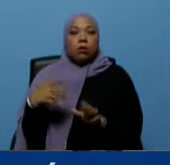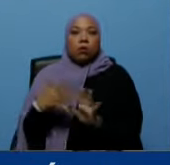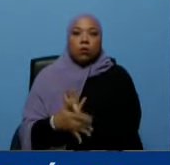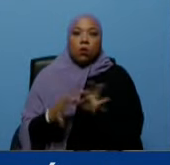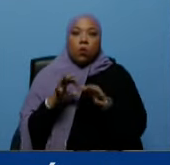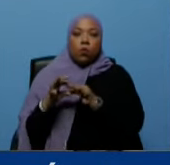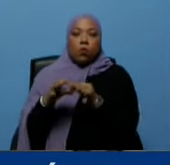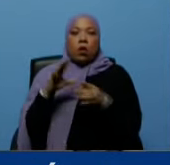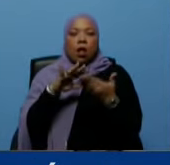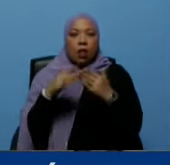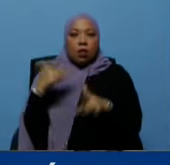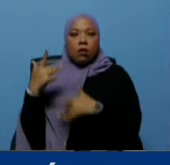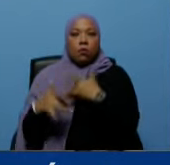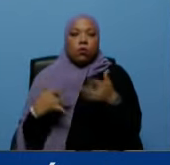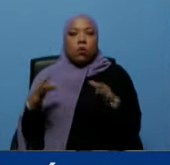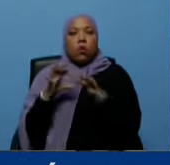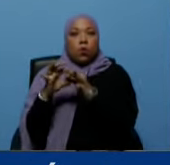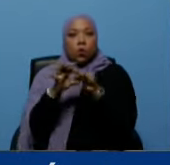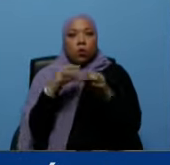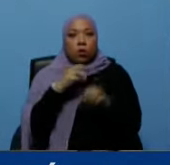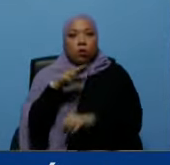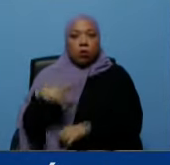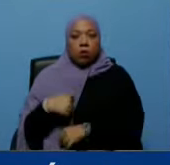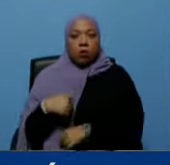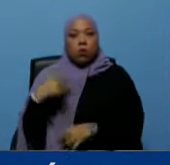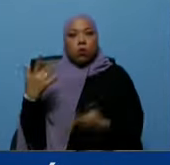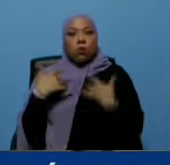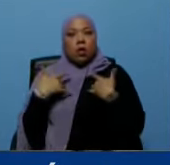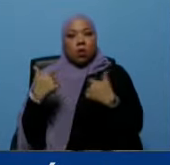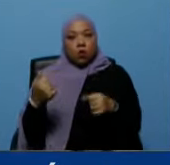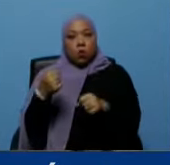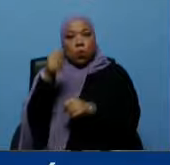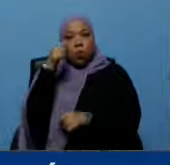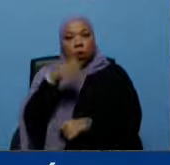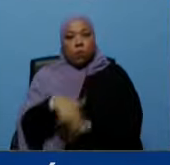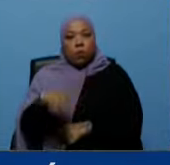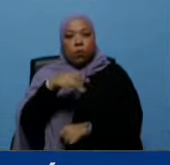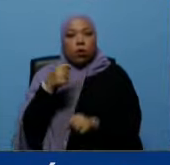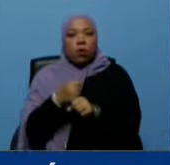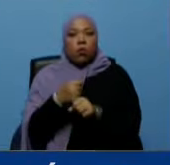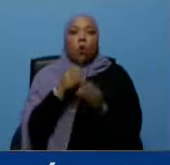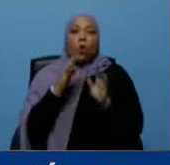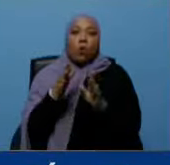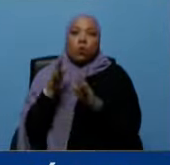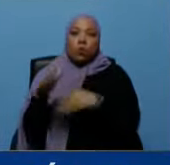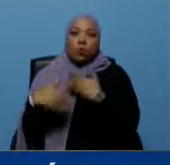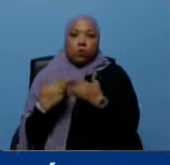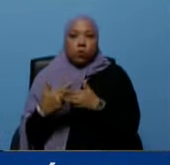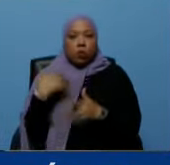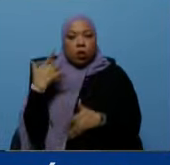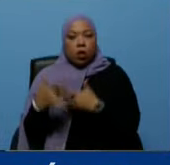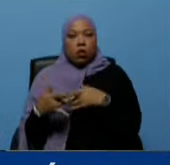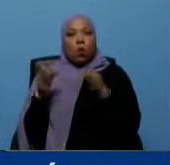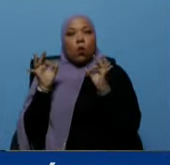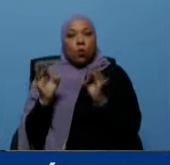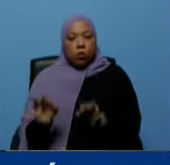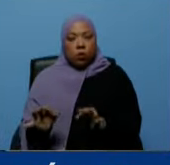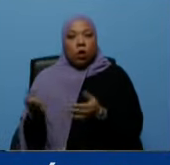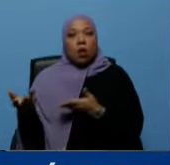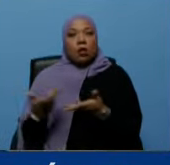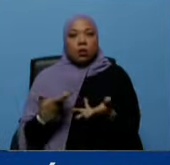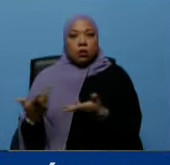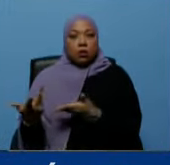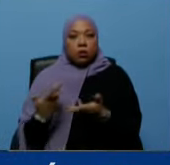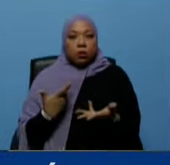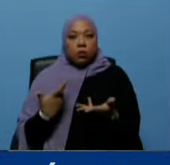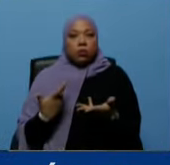unión comunal y en unión con nuestros comités de salud y el poder popular organizado, se está cumpliendo este servicio